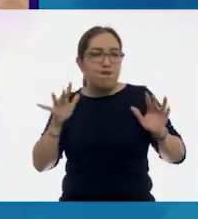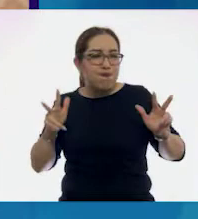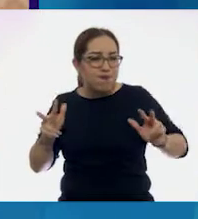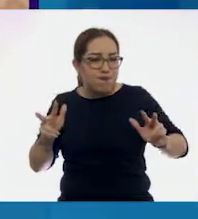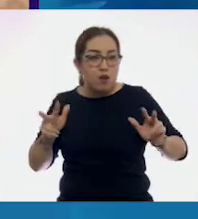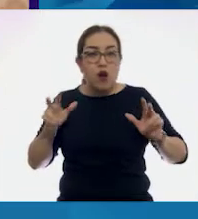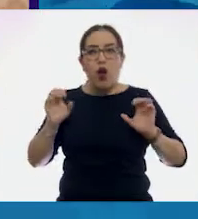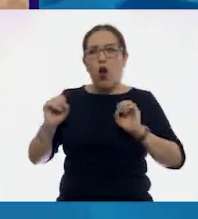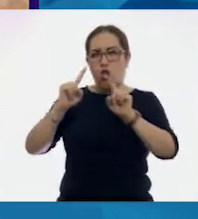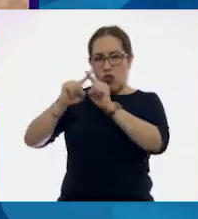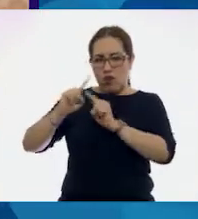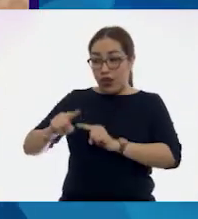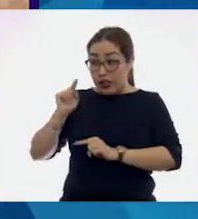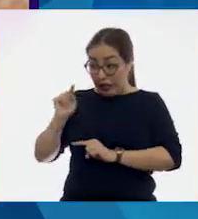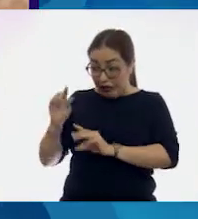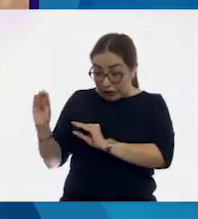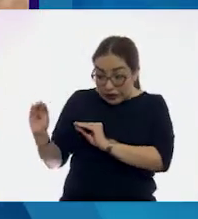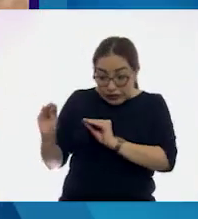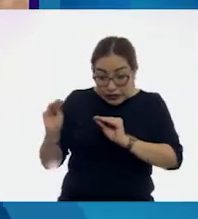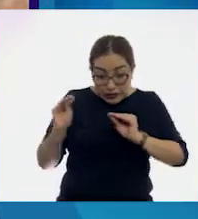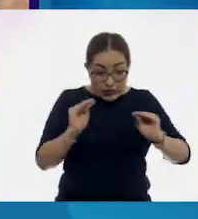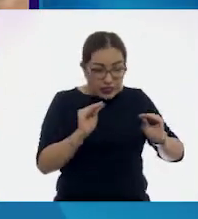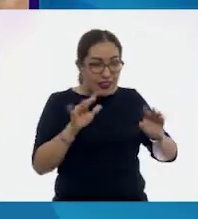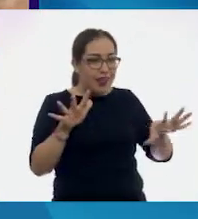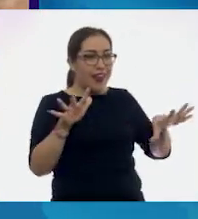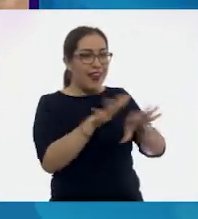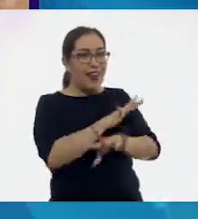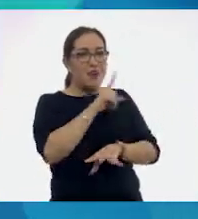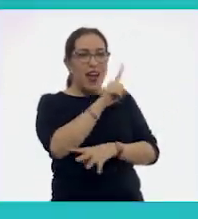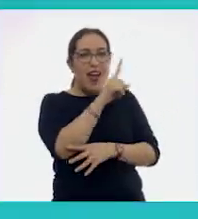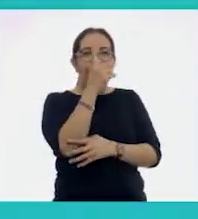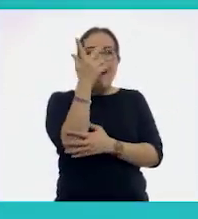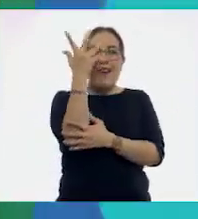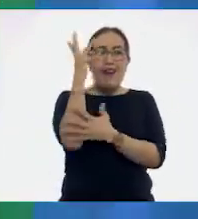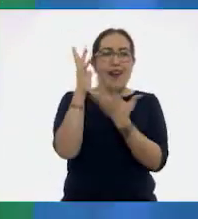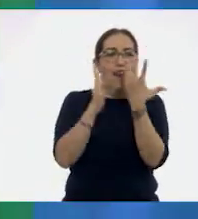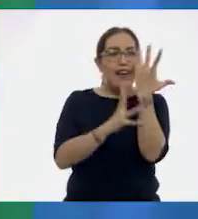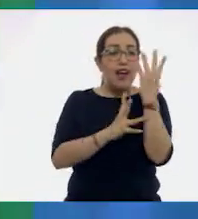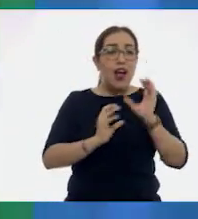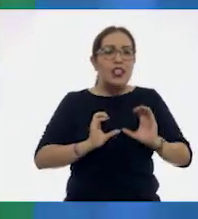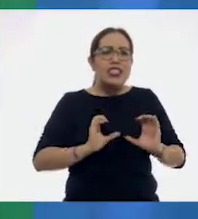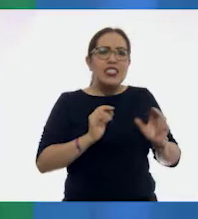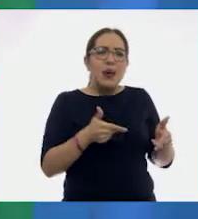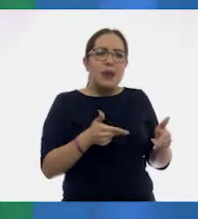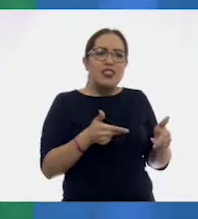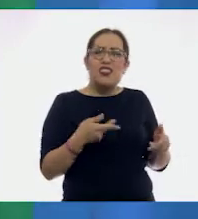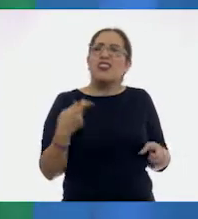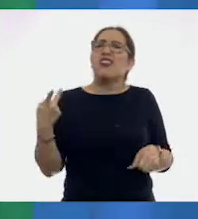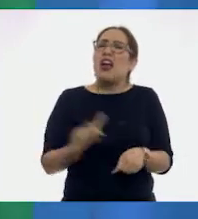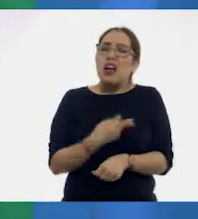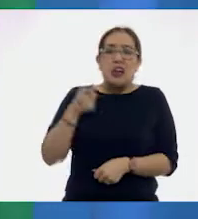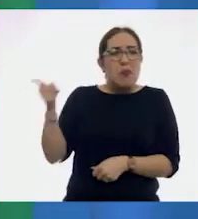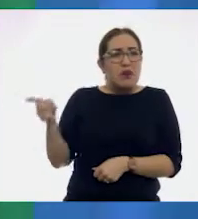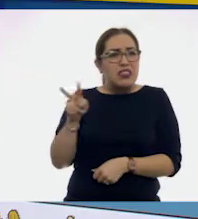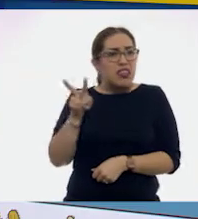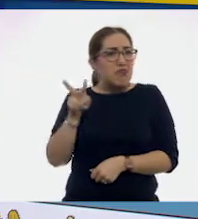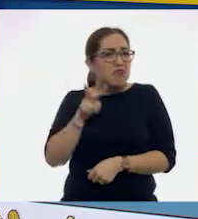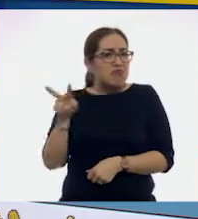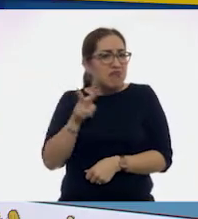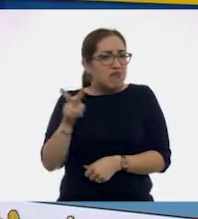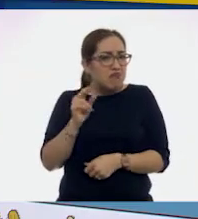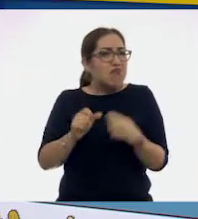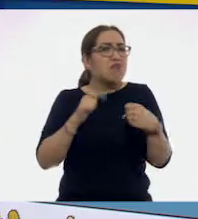lo llevamos a la selva de Chiapas. ¿Qué piensan que le sucedería a esos dos